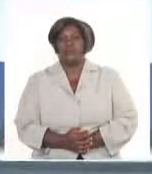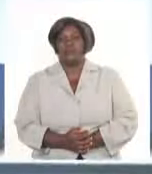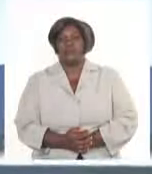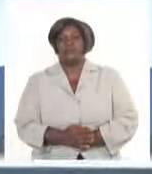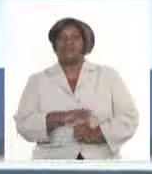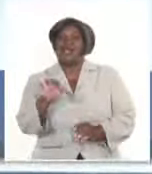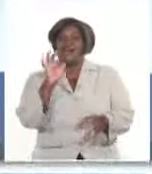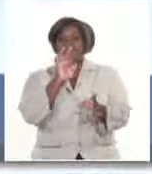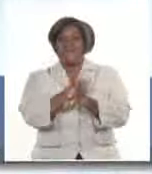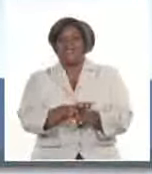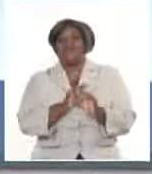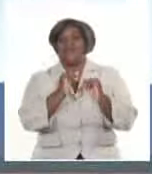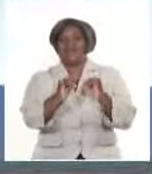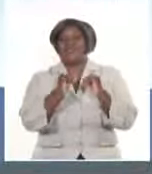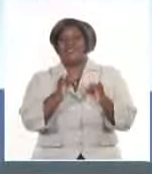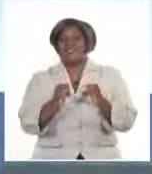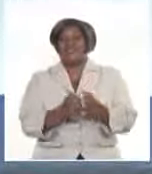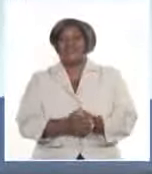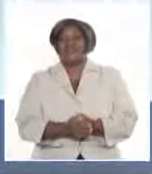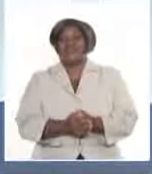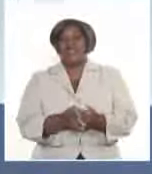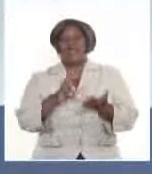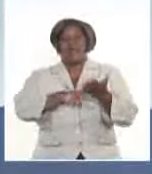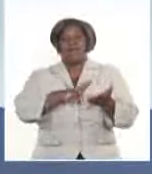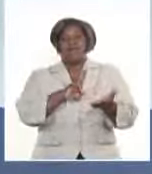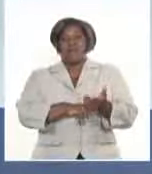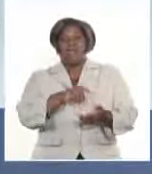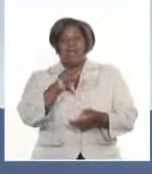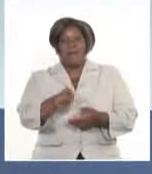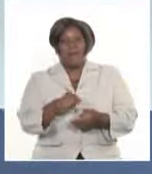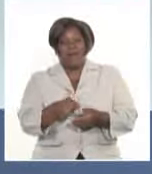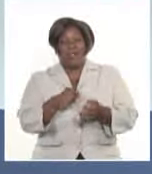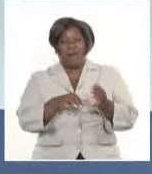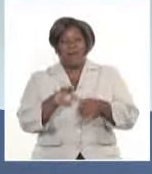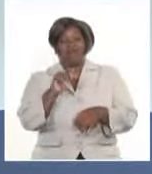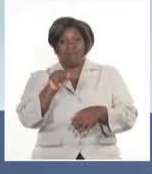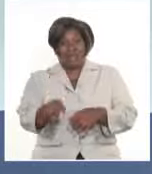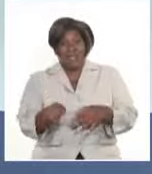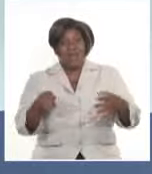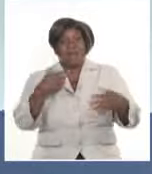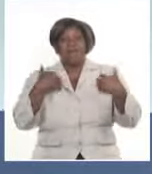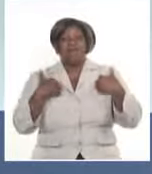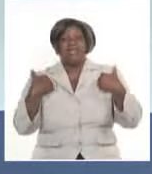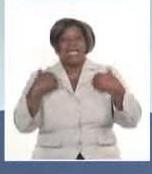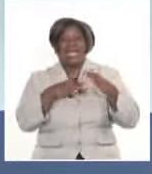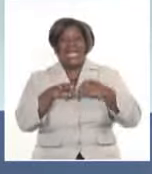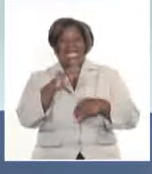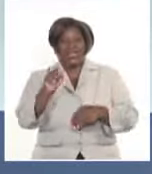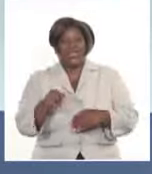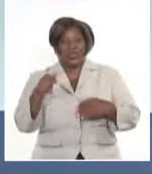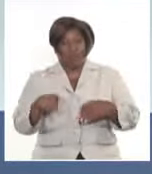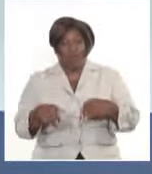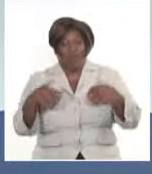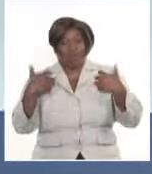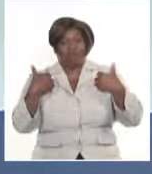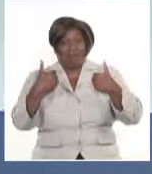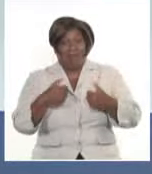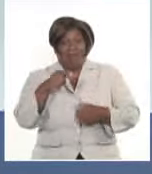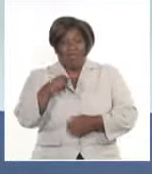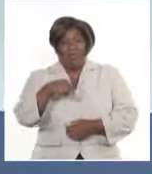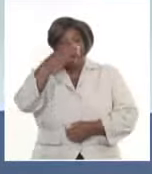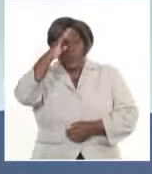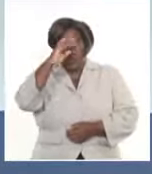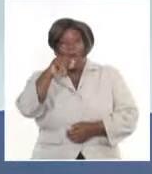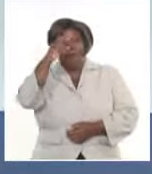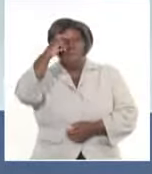Y ya comenzamos con las informaciones. El miembro del Buró Político y ministro de Relaciones Exteriores de Cuba, Bruno Rodríguez Parrilla, denunció hoy